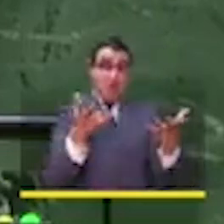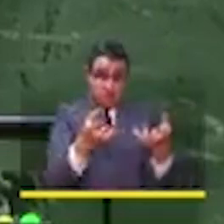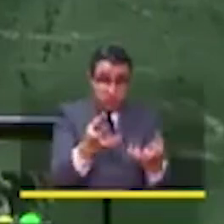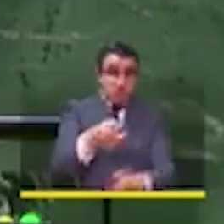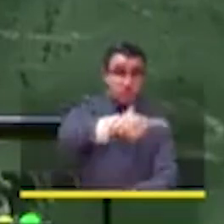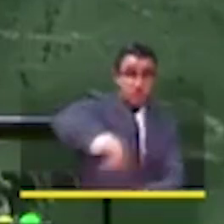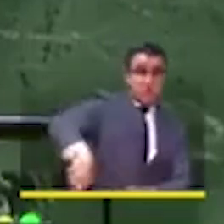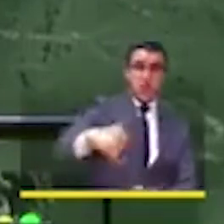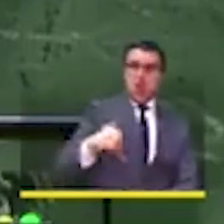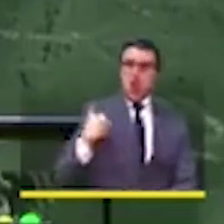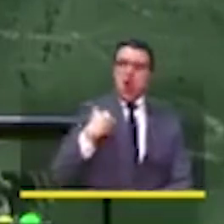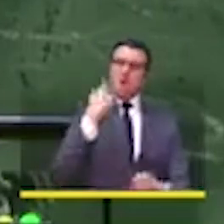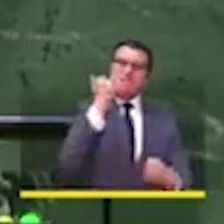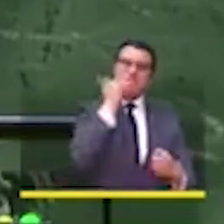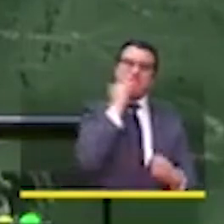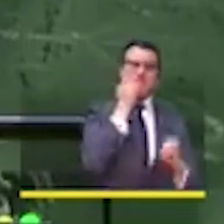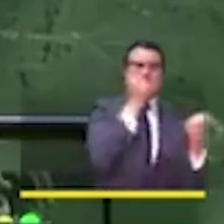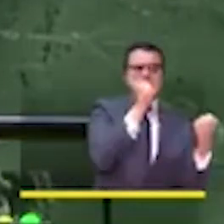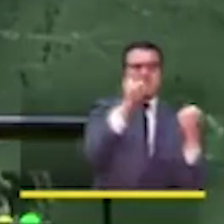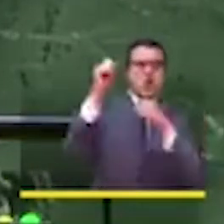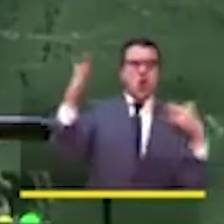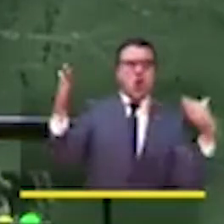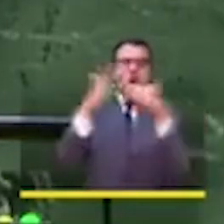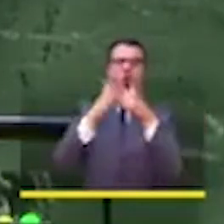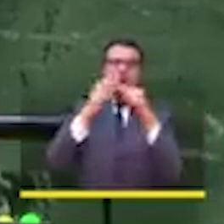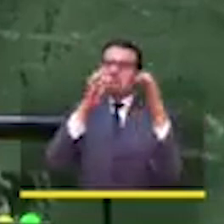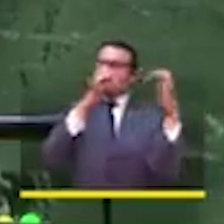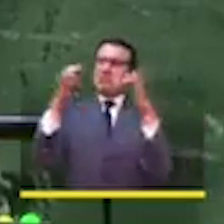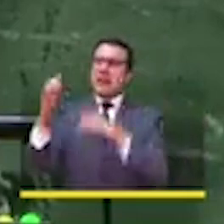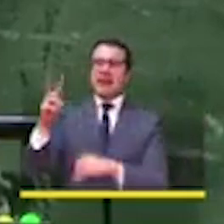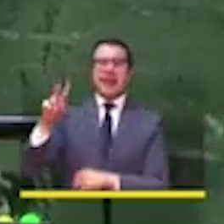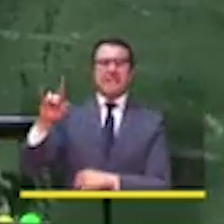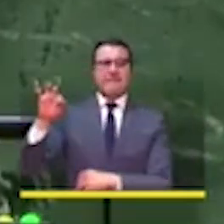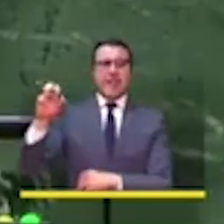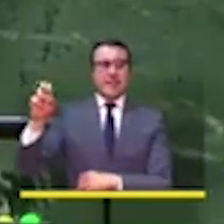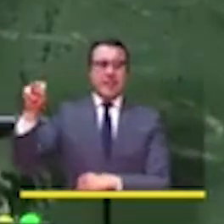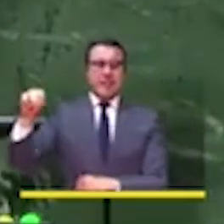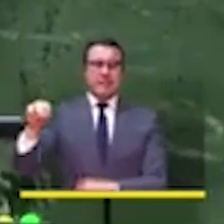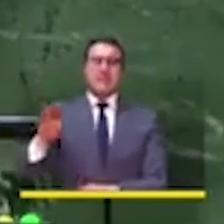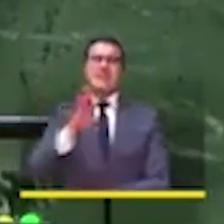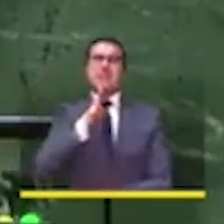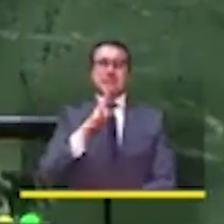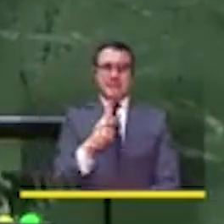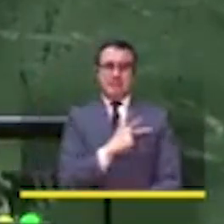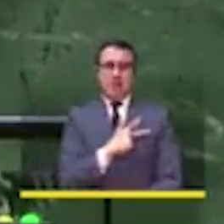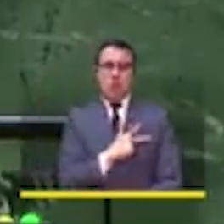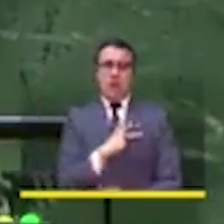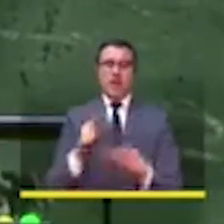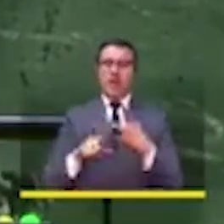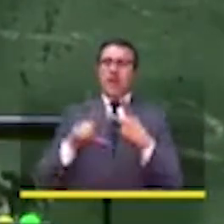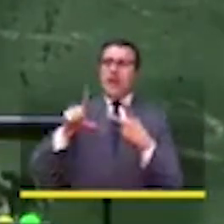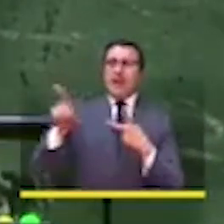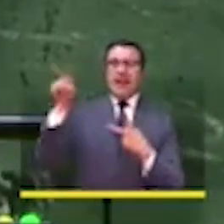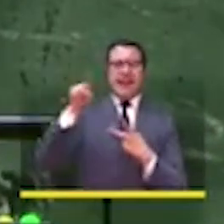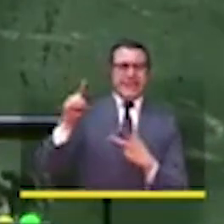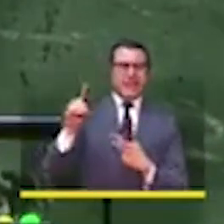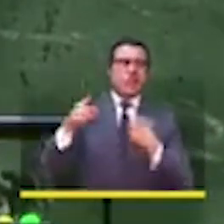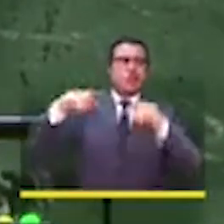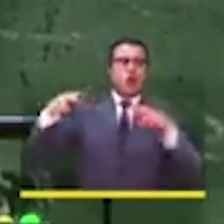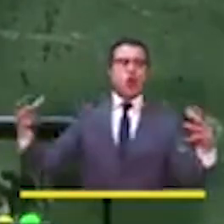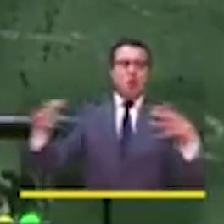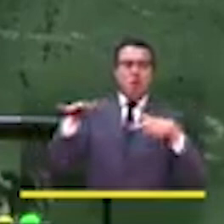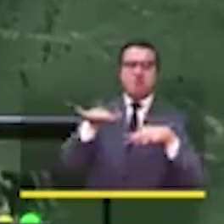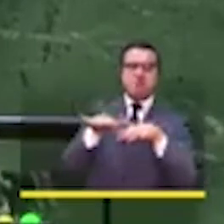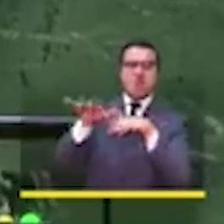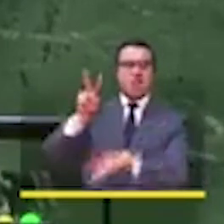juventud rebelde que se opuso a la guerra del Vietnam, la marihuana y el LSD de los hippies,